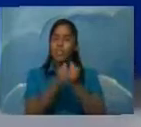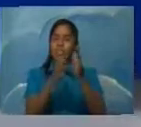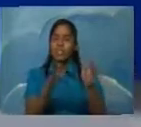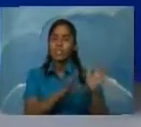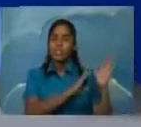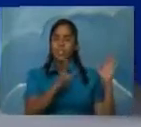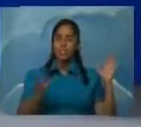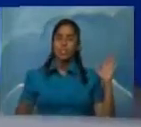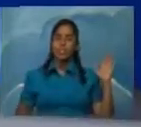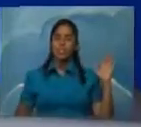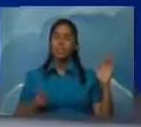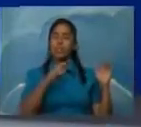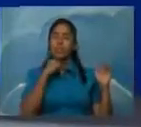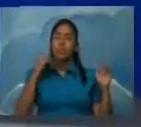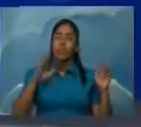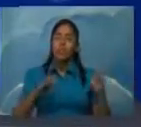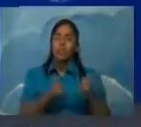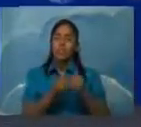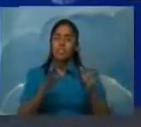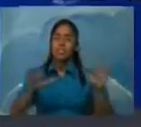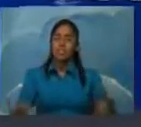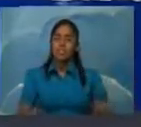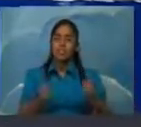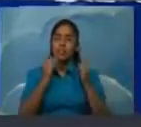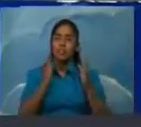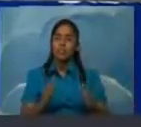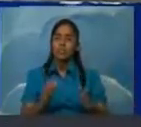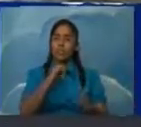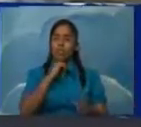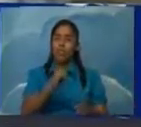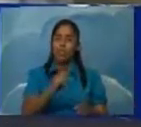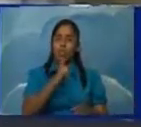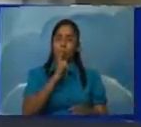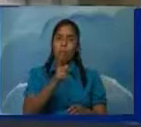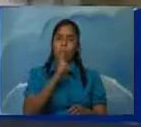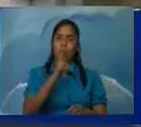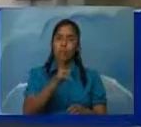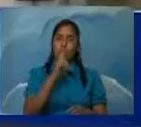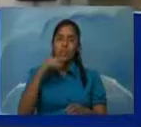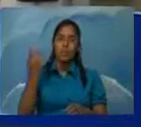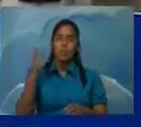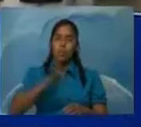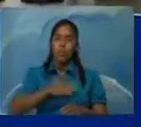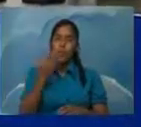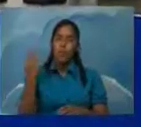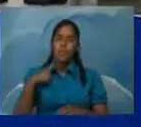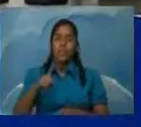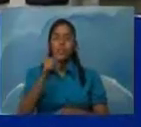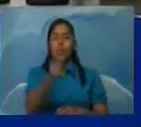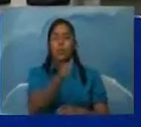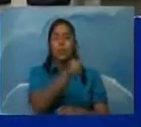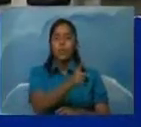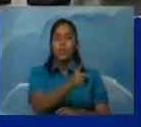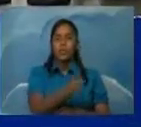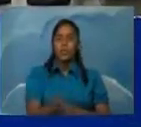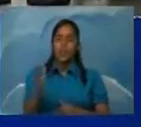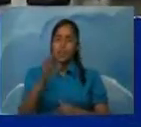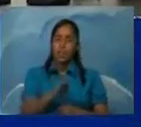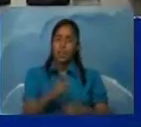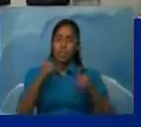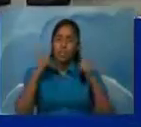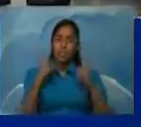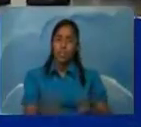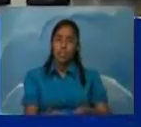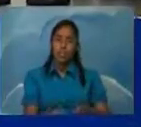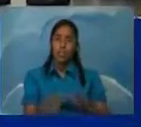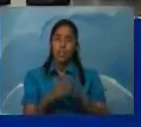Cristo, morir sin salvación, es lo más fatal que puede tener un ser humano. Está establecido a